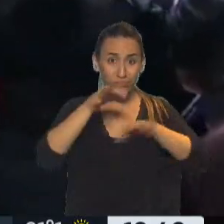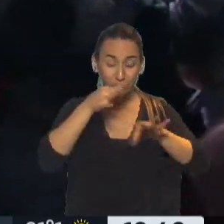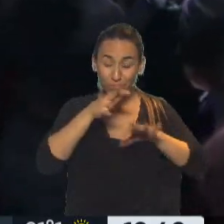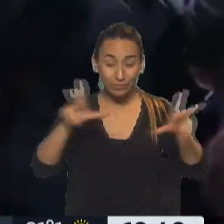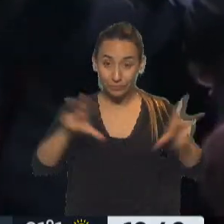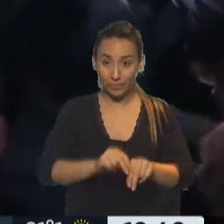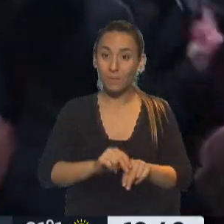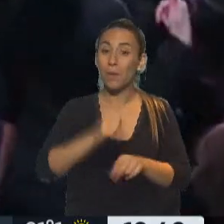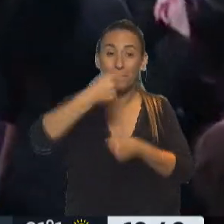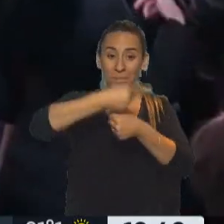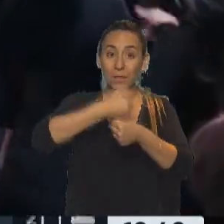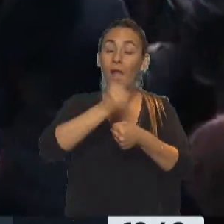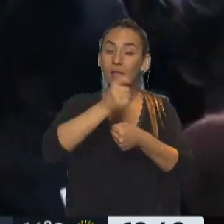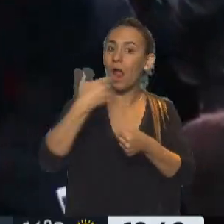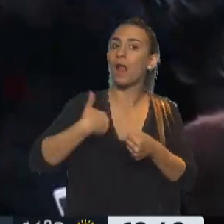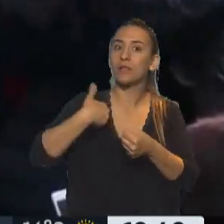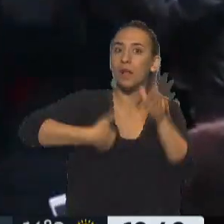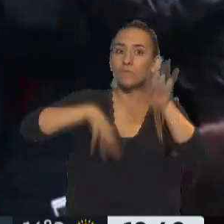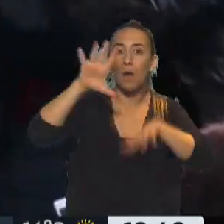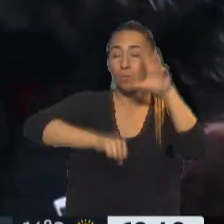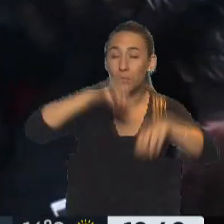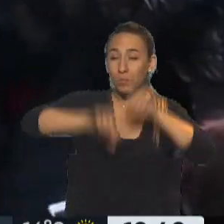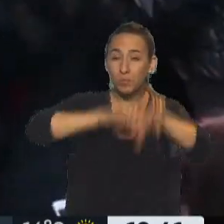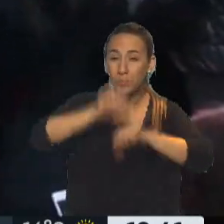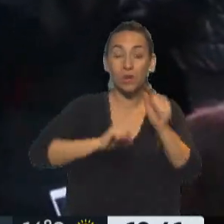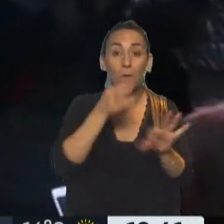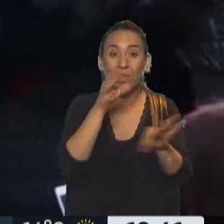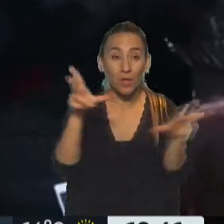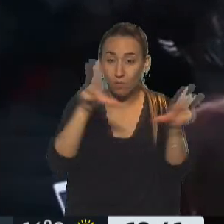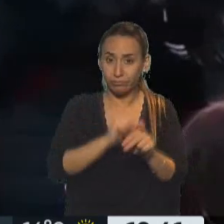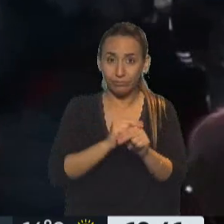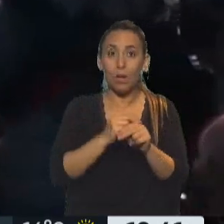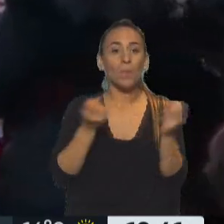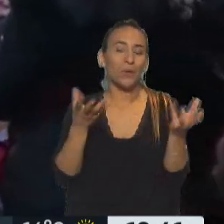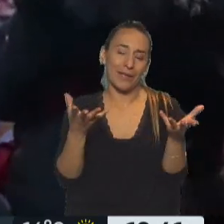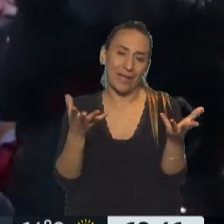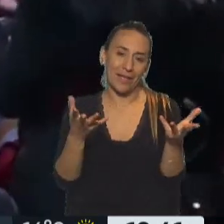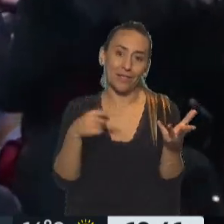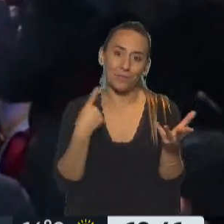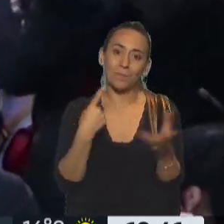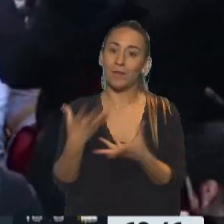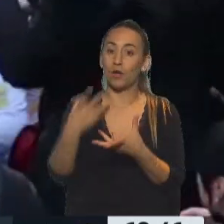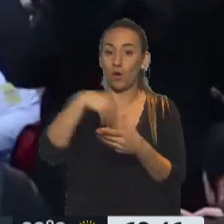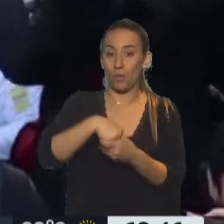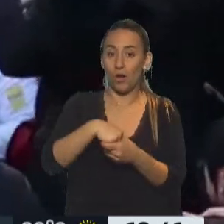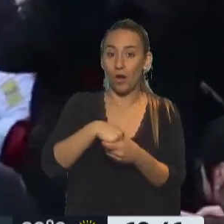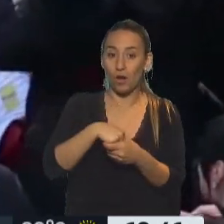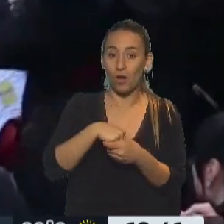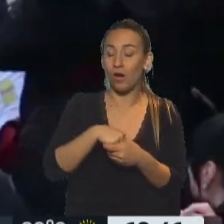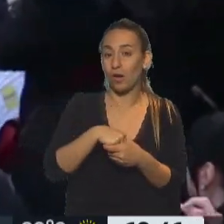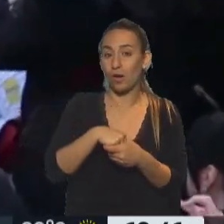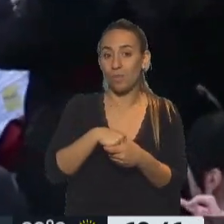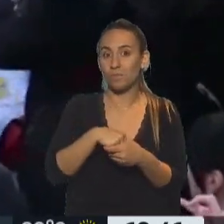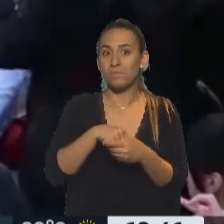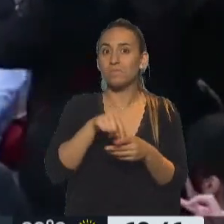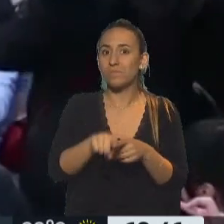siendo la Argentina Por supuesto que esto tiene que ver con la incorporación justamente rápido